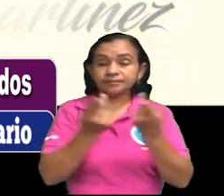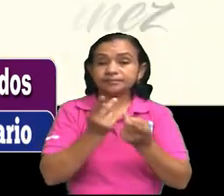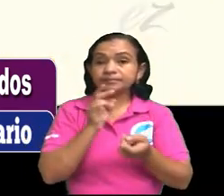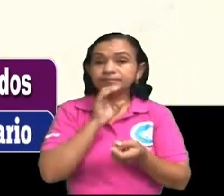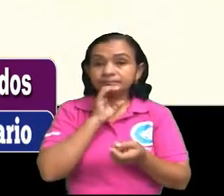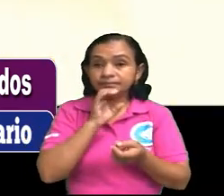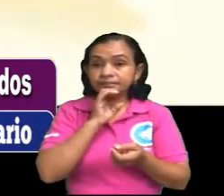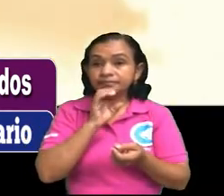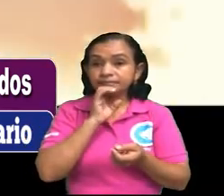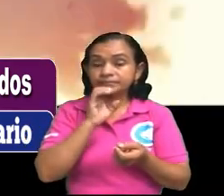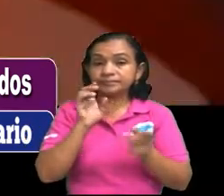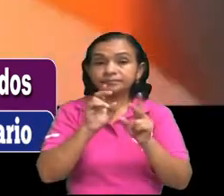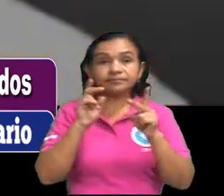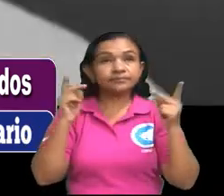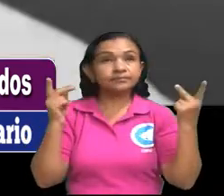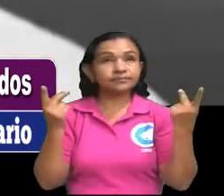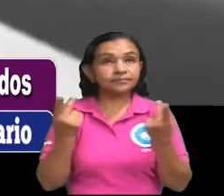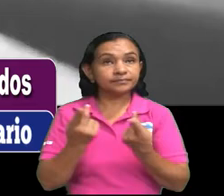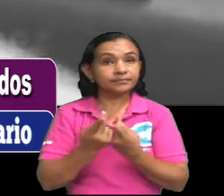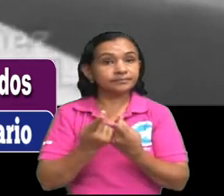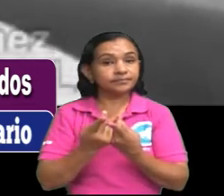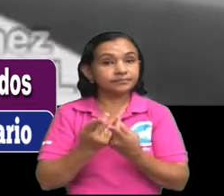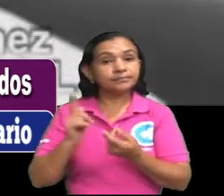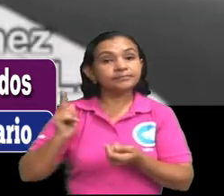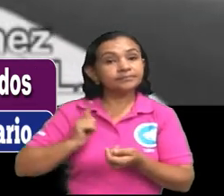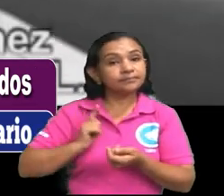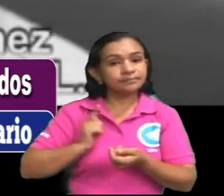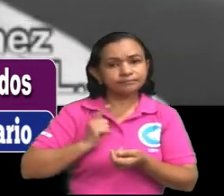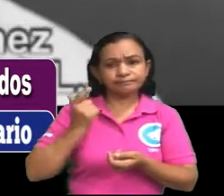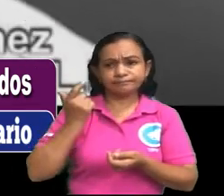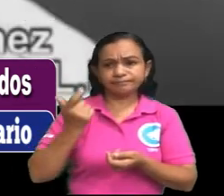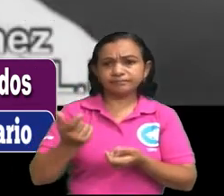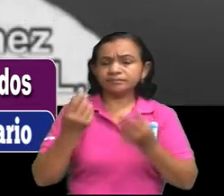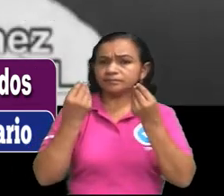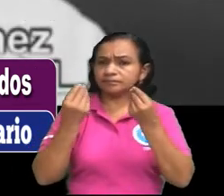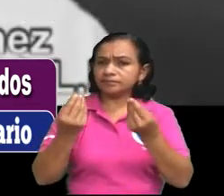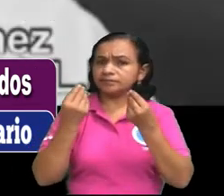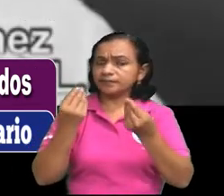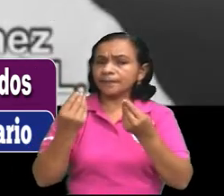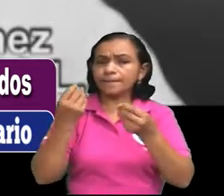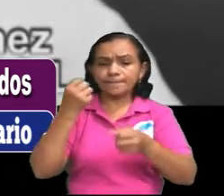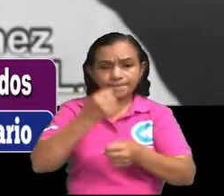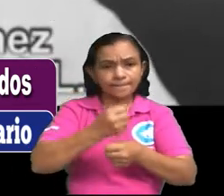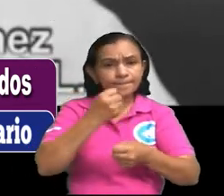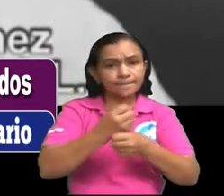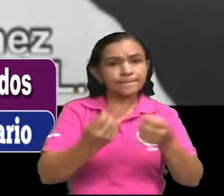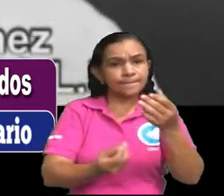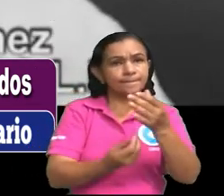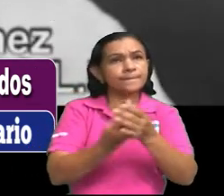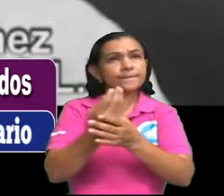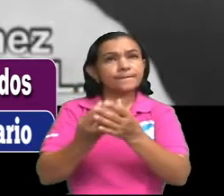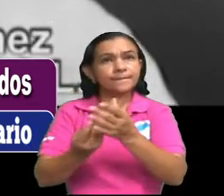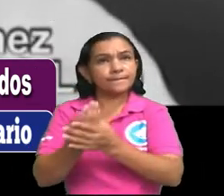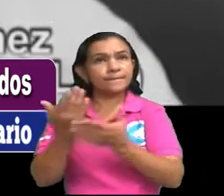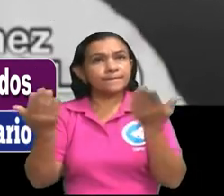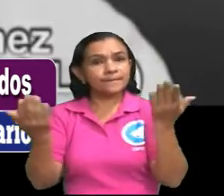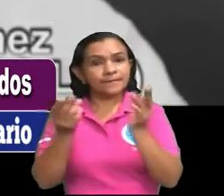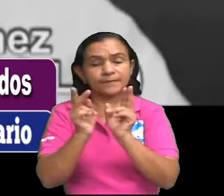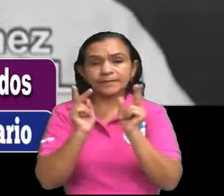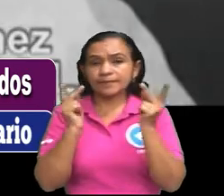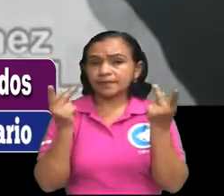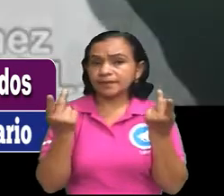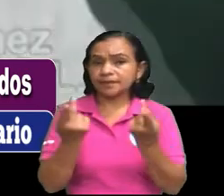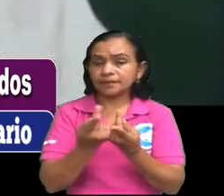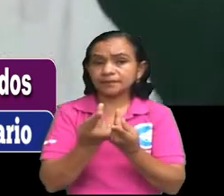un pueblo que, teniendo tantas riquezas y tan productivo, era un pueblo que no